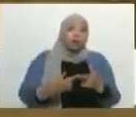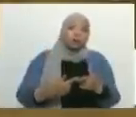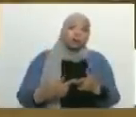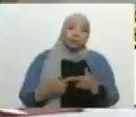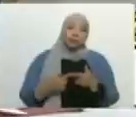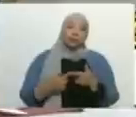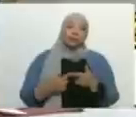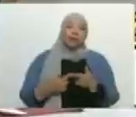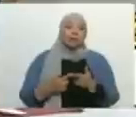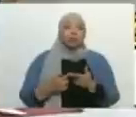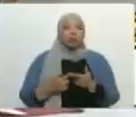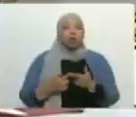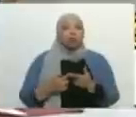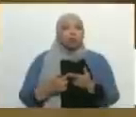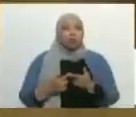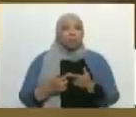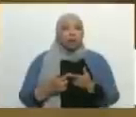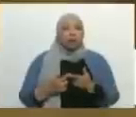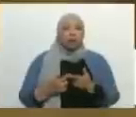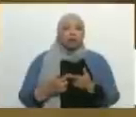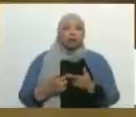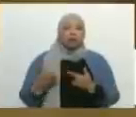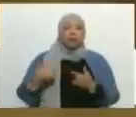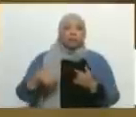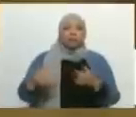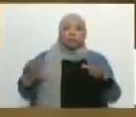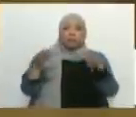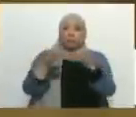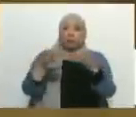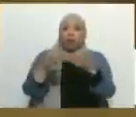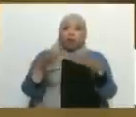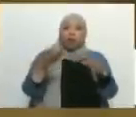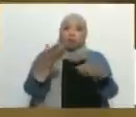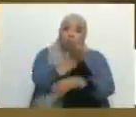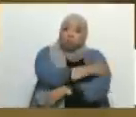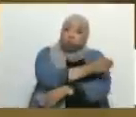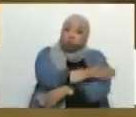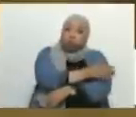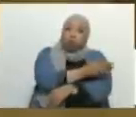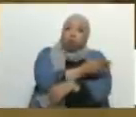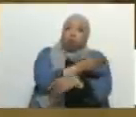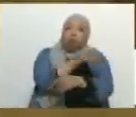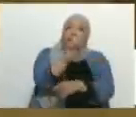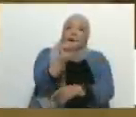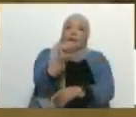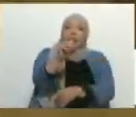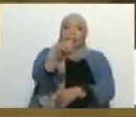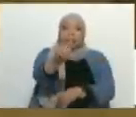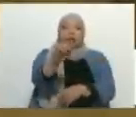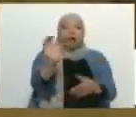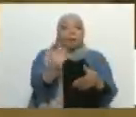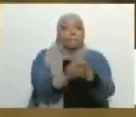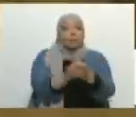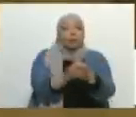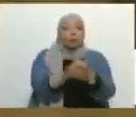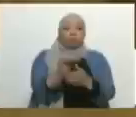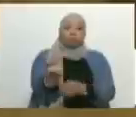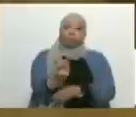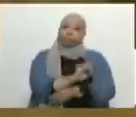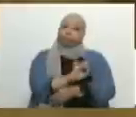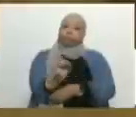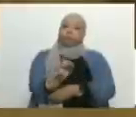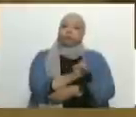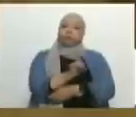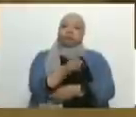introducción ya que para nosotros en la Alianza Democrática no aplica eso de la solidaridad automática. El